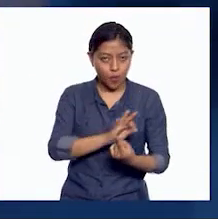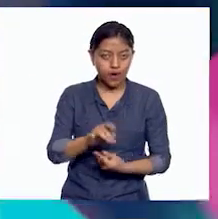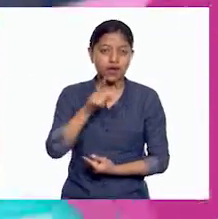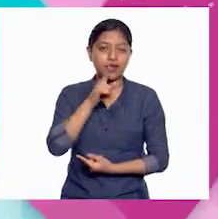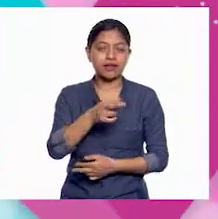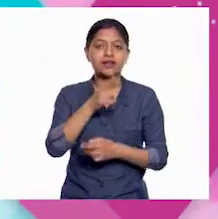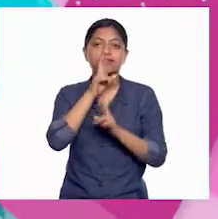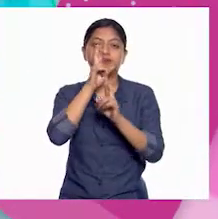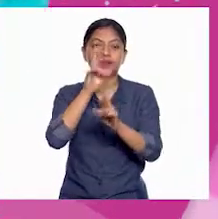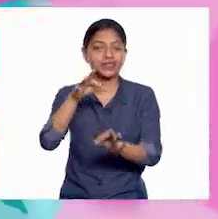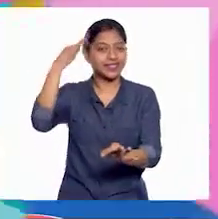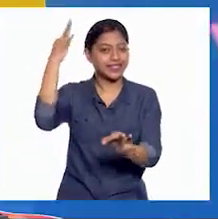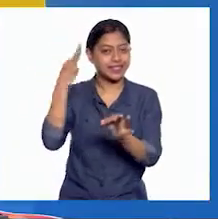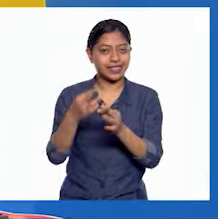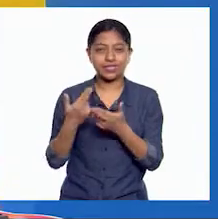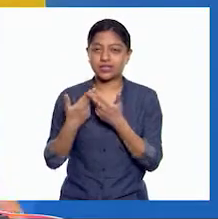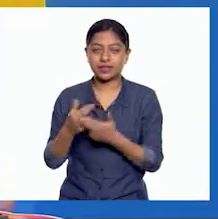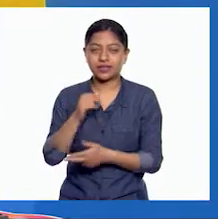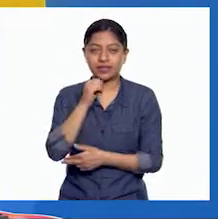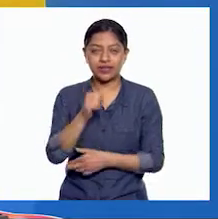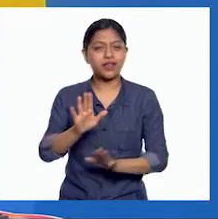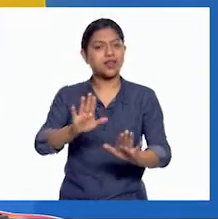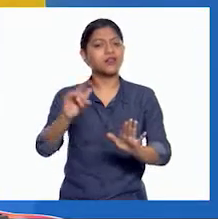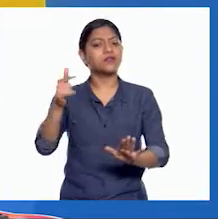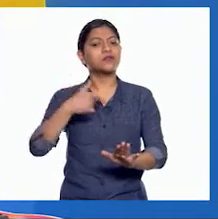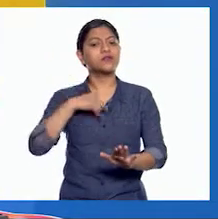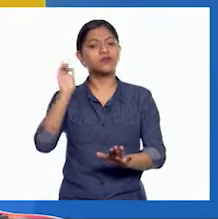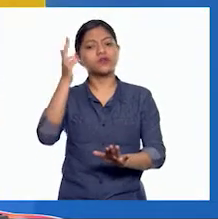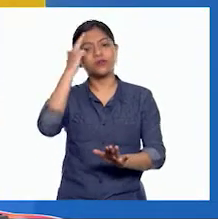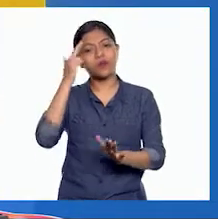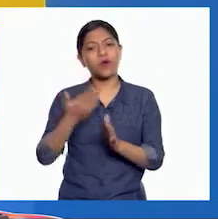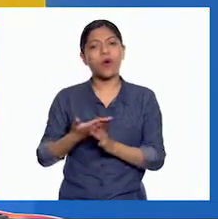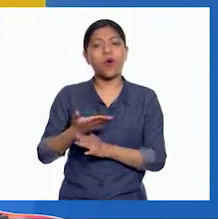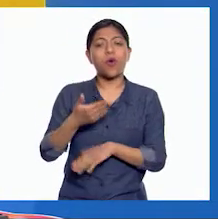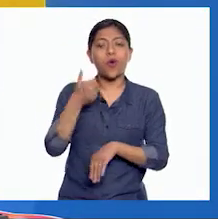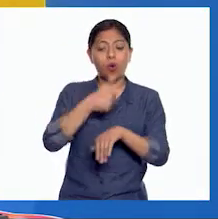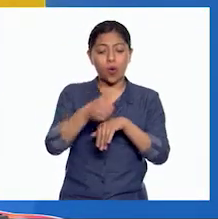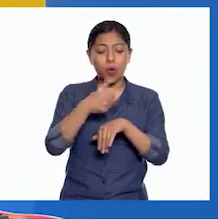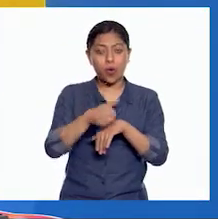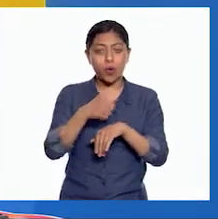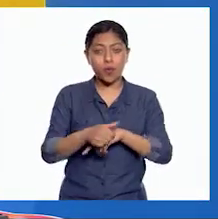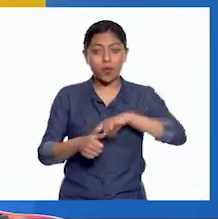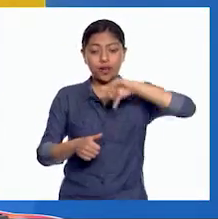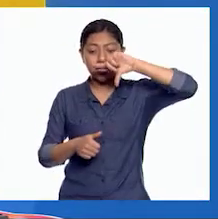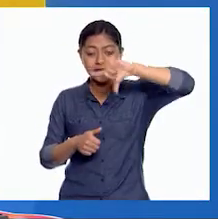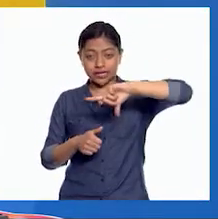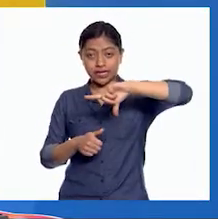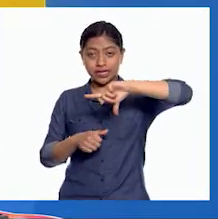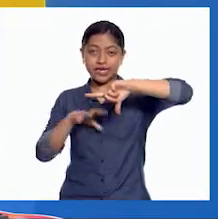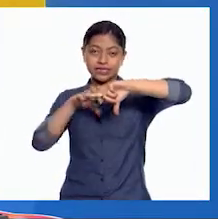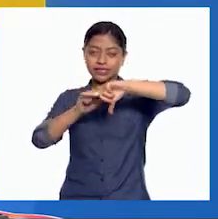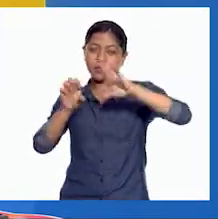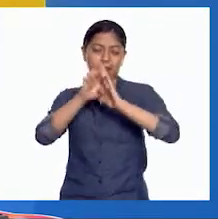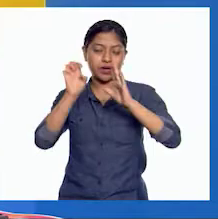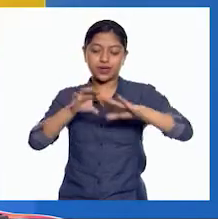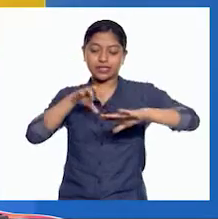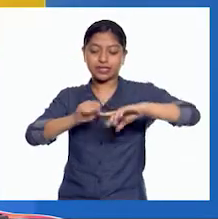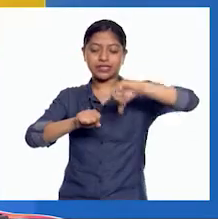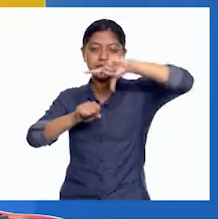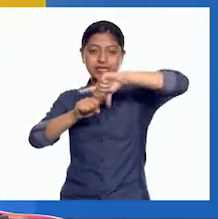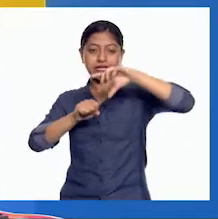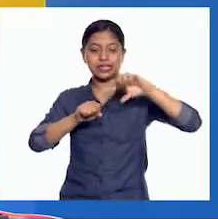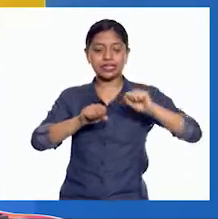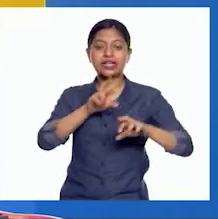60. Maestra, yo recuerdo que todo número dividido entre él mismo da como resultado